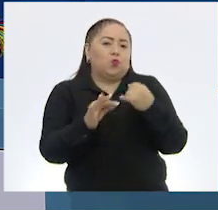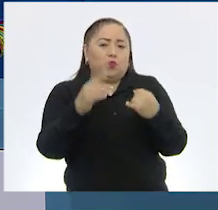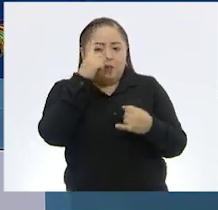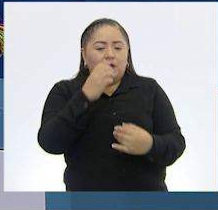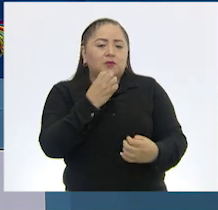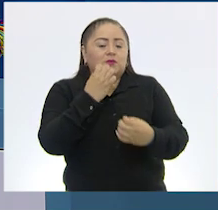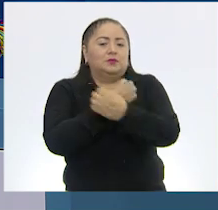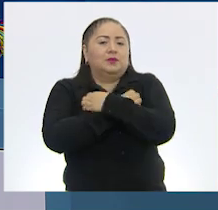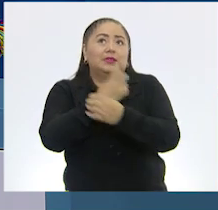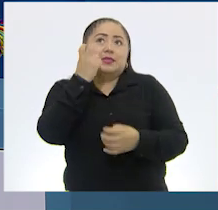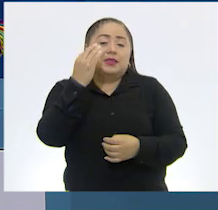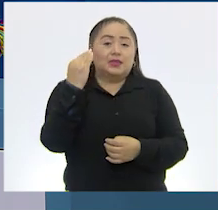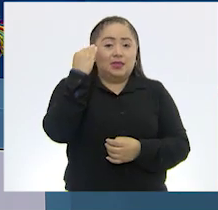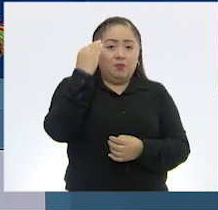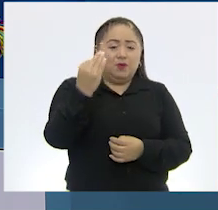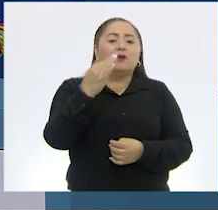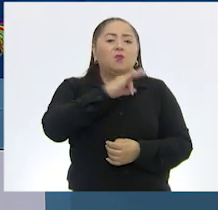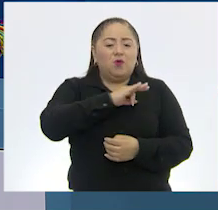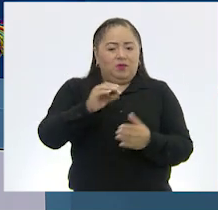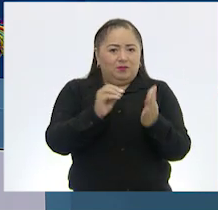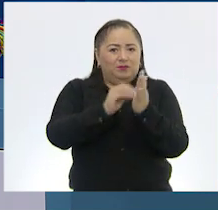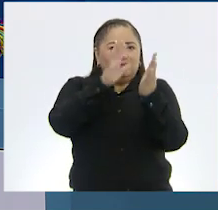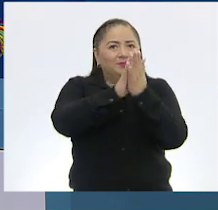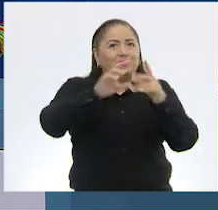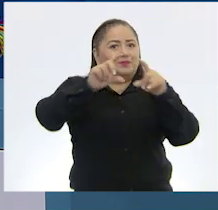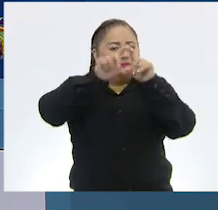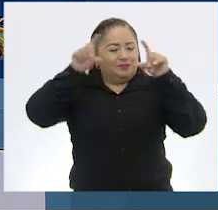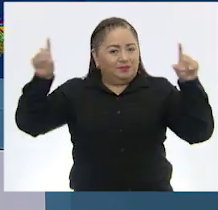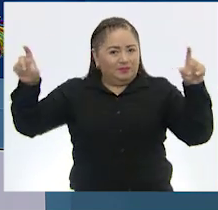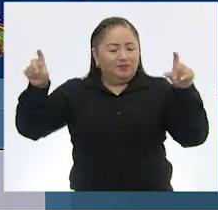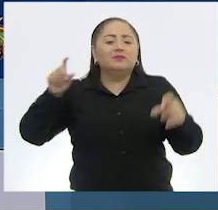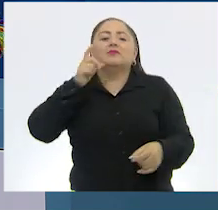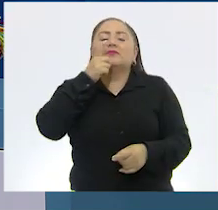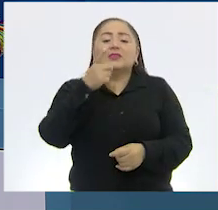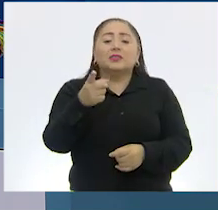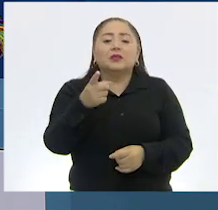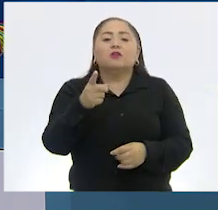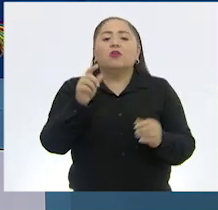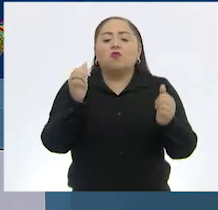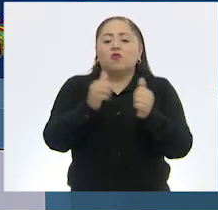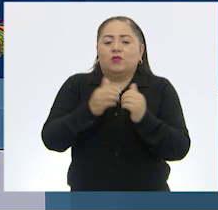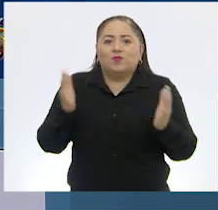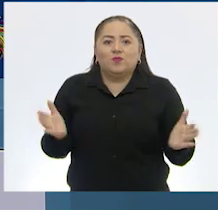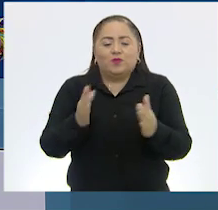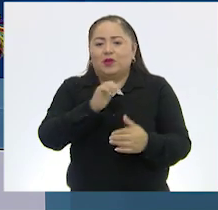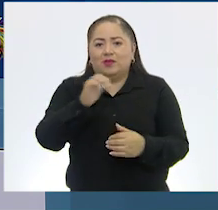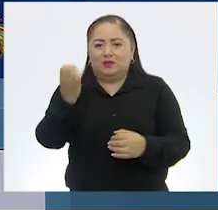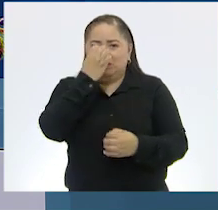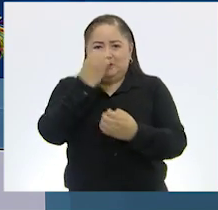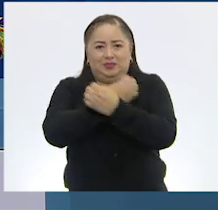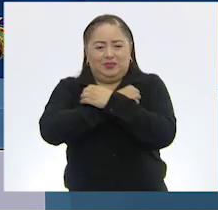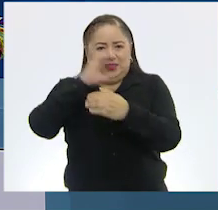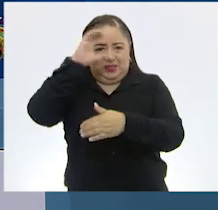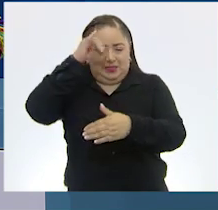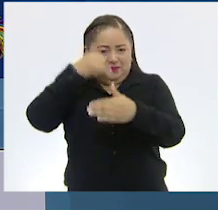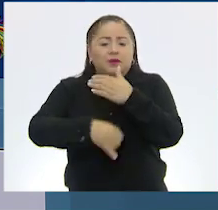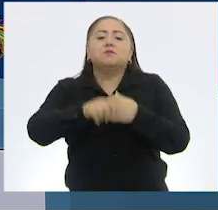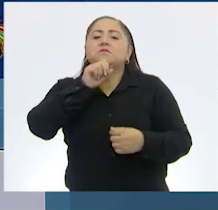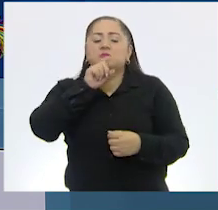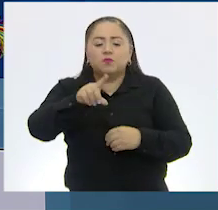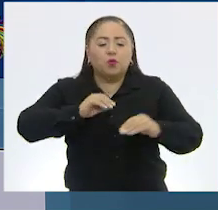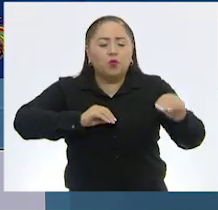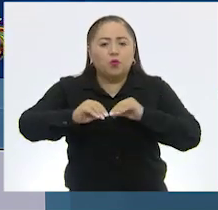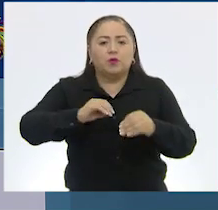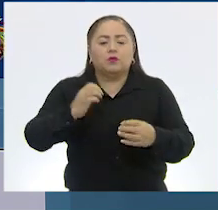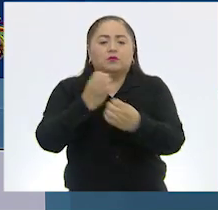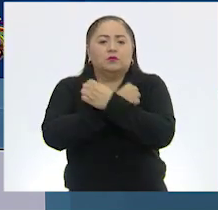la educación de esta época que podemos anotar en nuestra tabla es que junto con el impulso a la educación científica, también se promovió